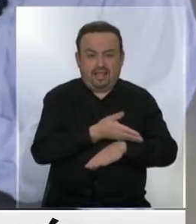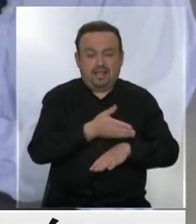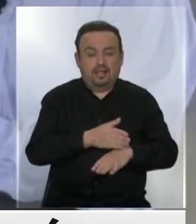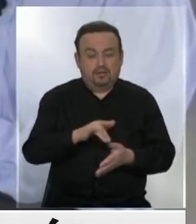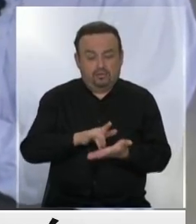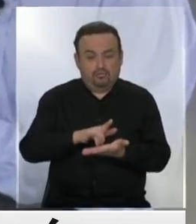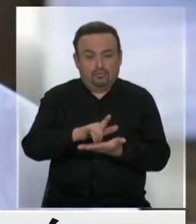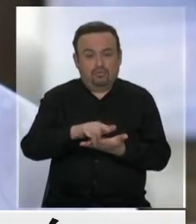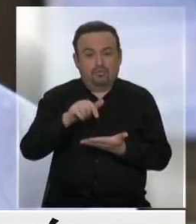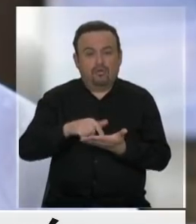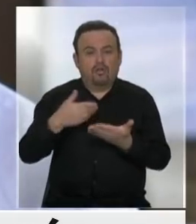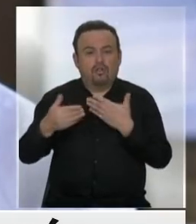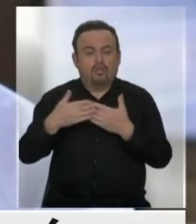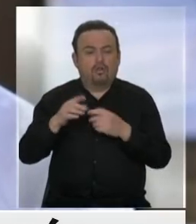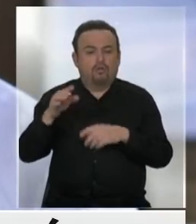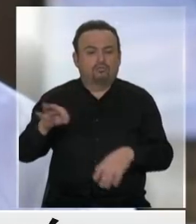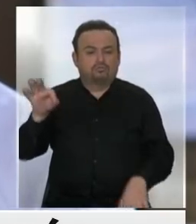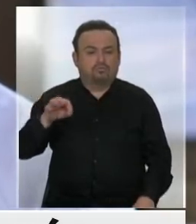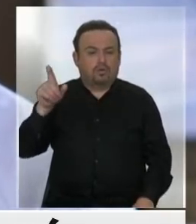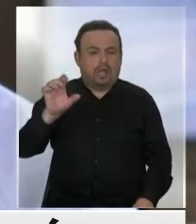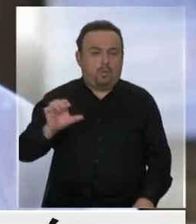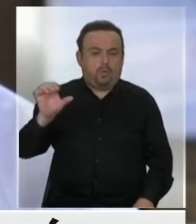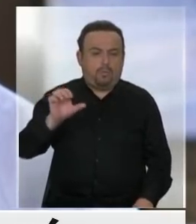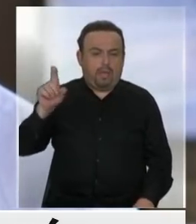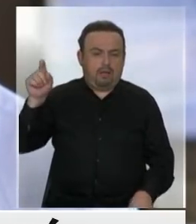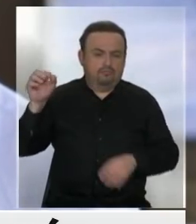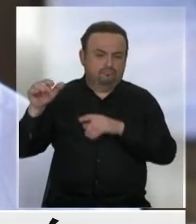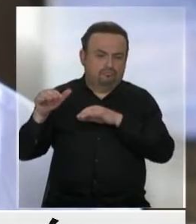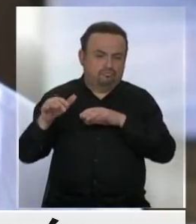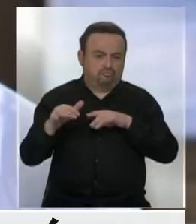Wuhan. Proviene de circulación europea.